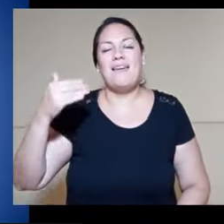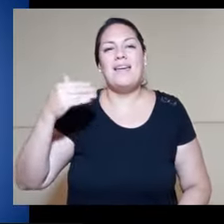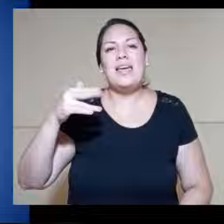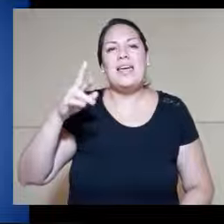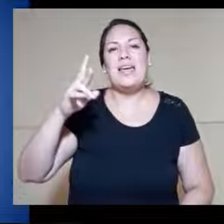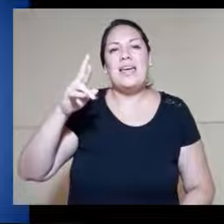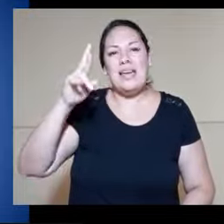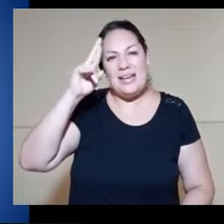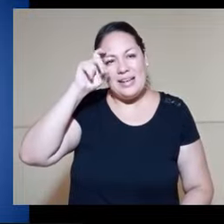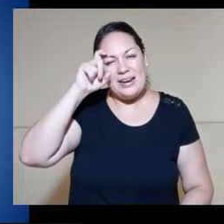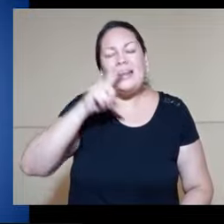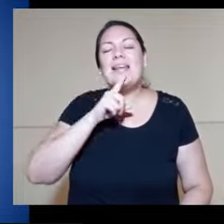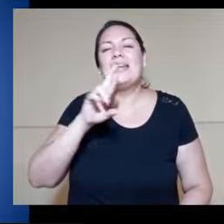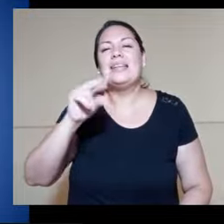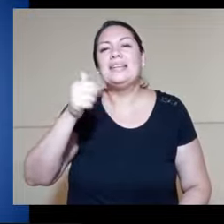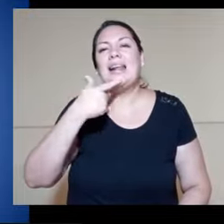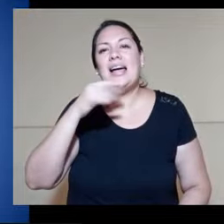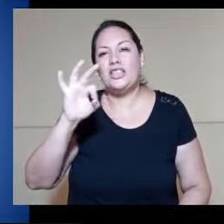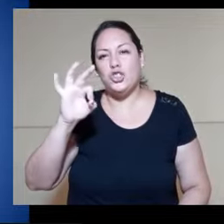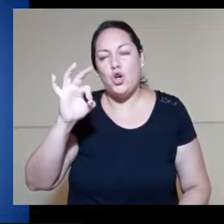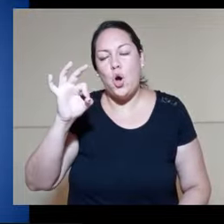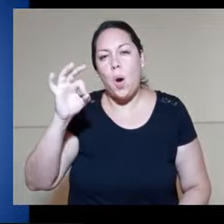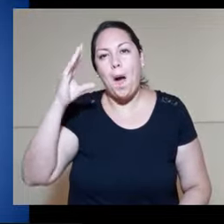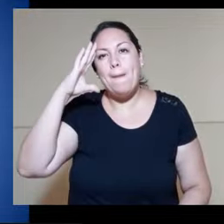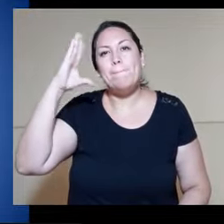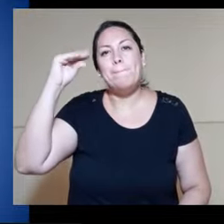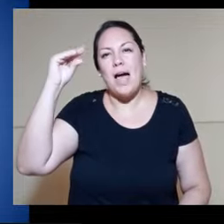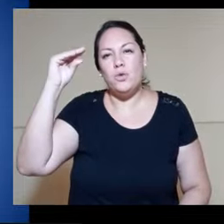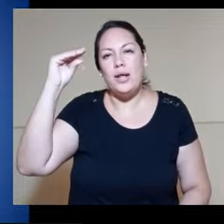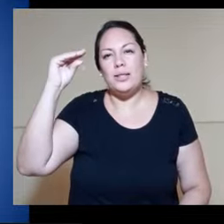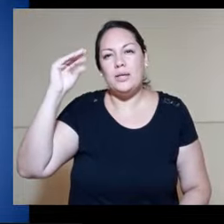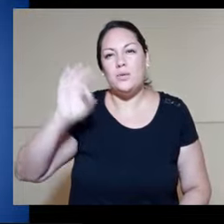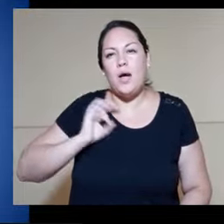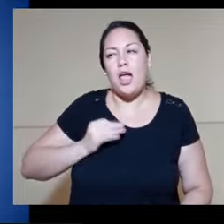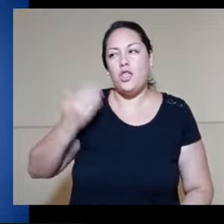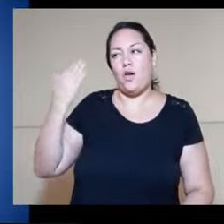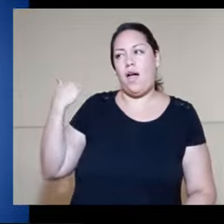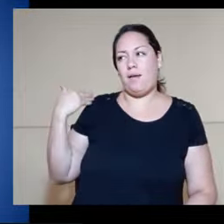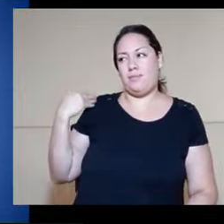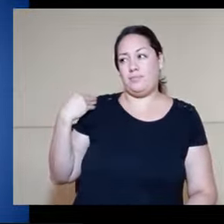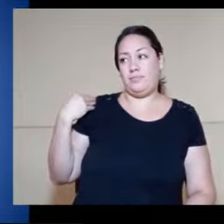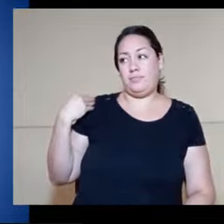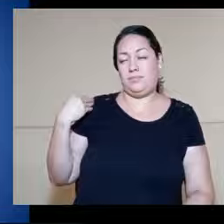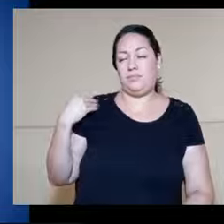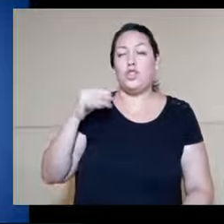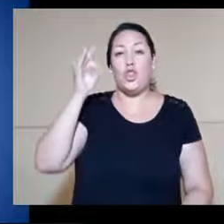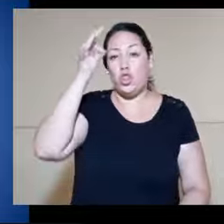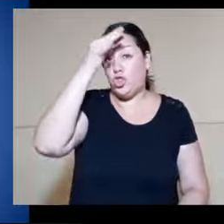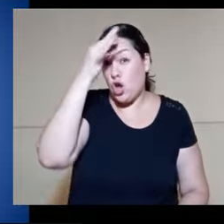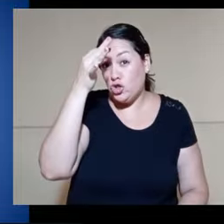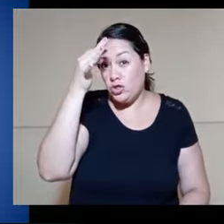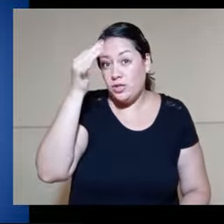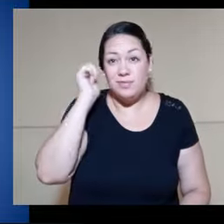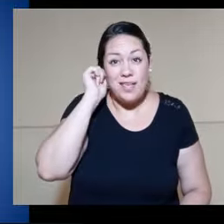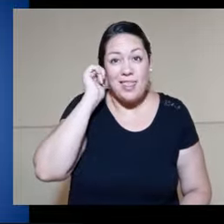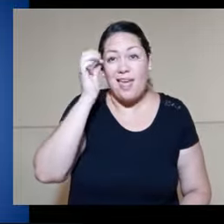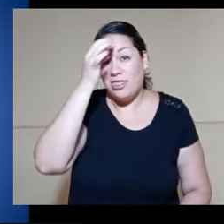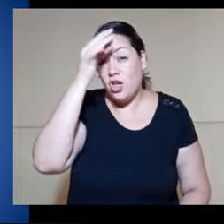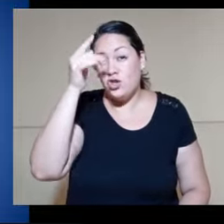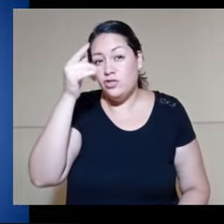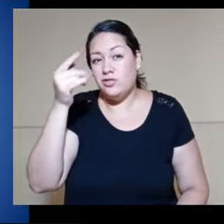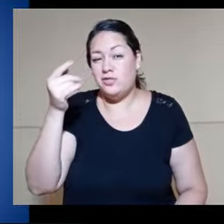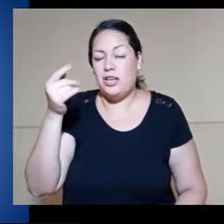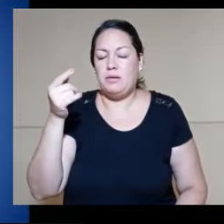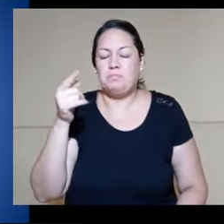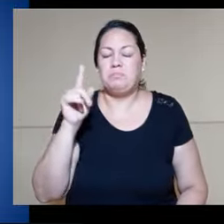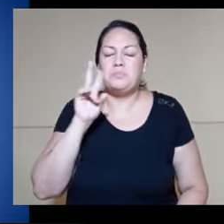tiene un retraso madurativo, pero se le detectó a principio de año. Tiene 12 años ella.